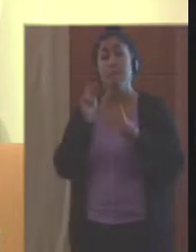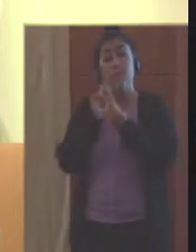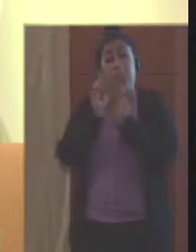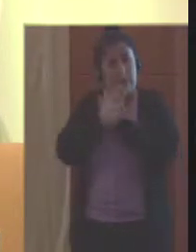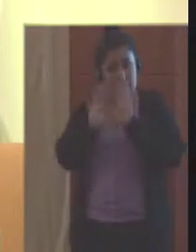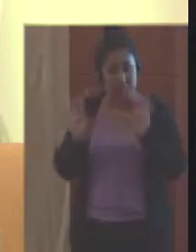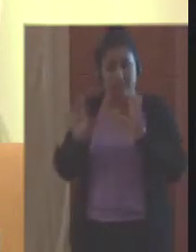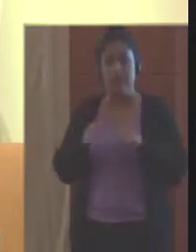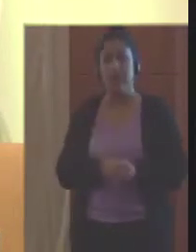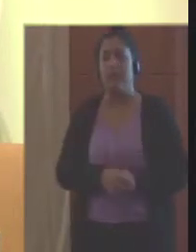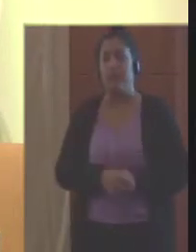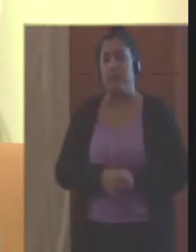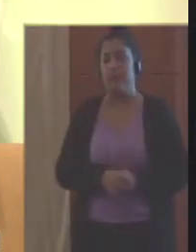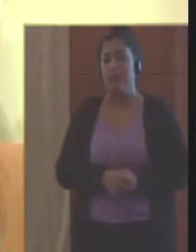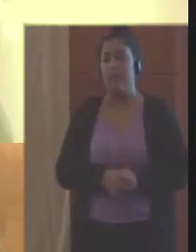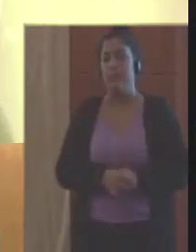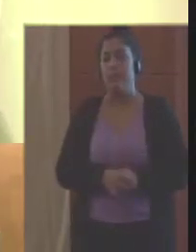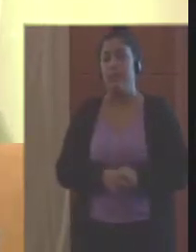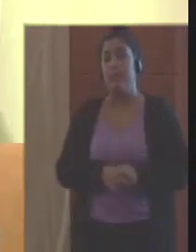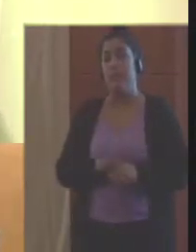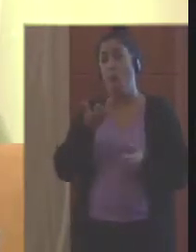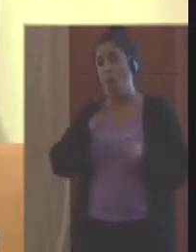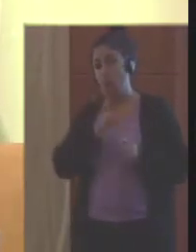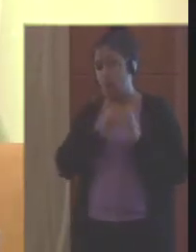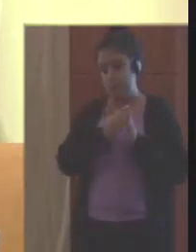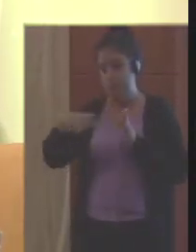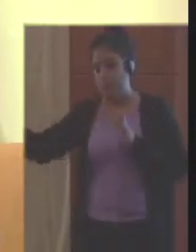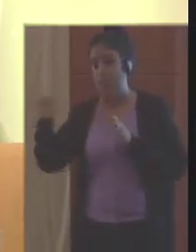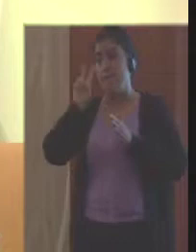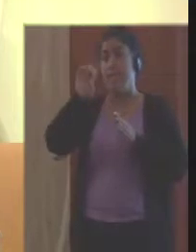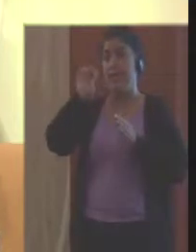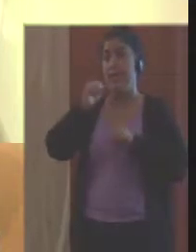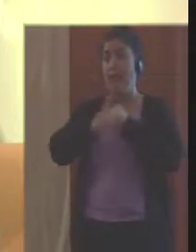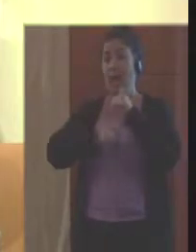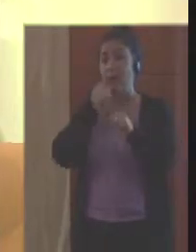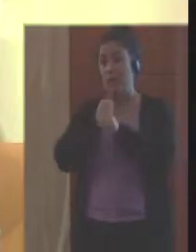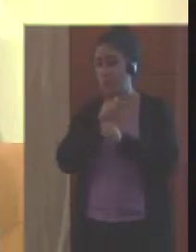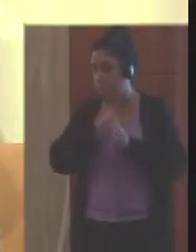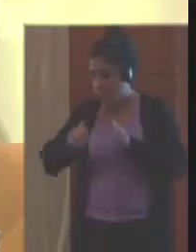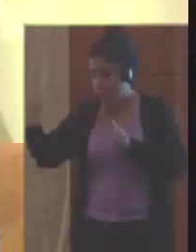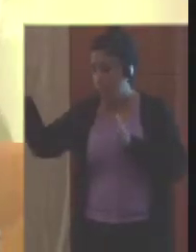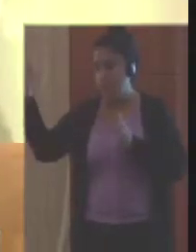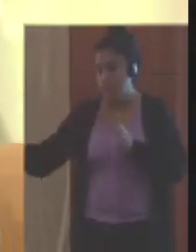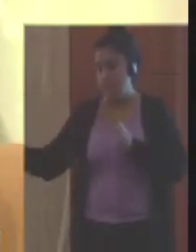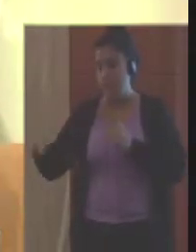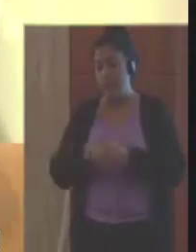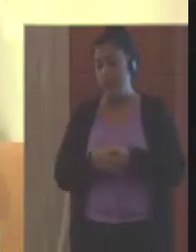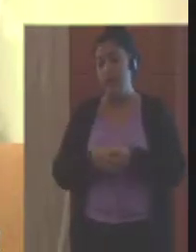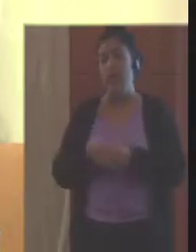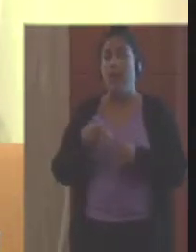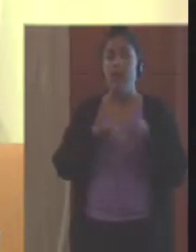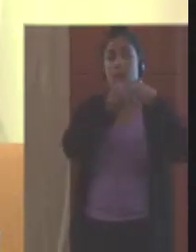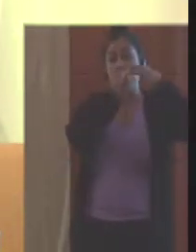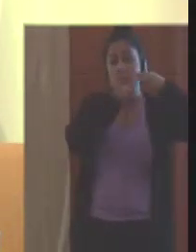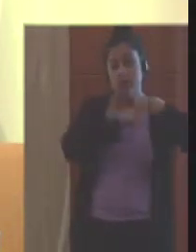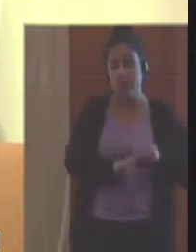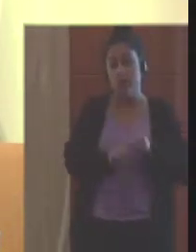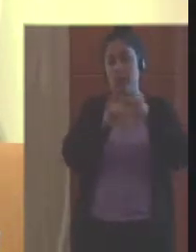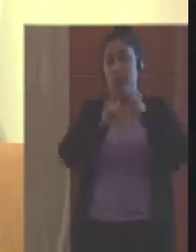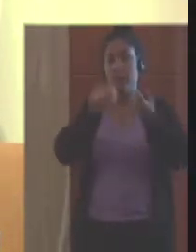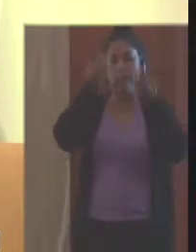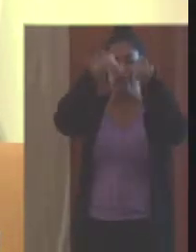siendo que en estos 20 años me parece que, y a partir de los desastres y de las